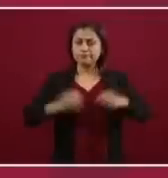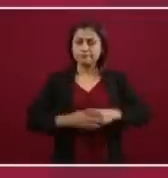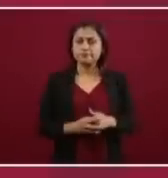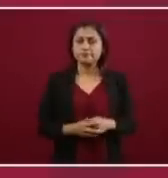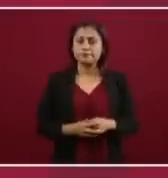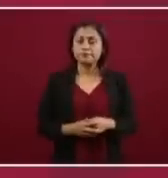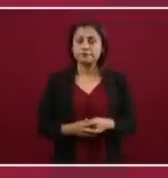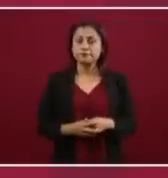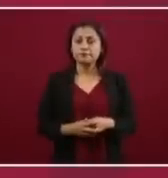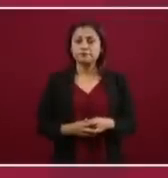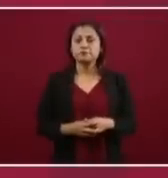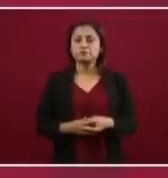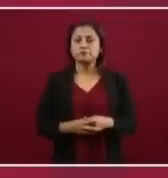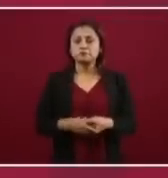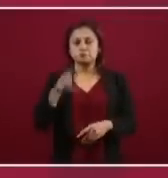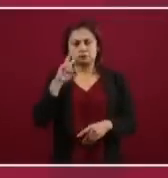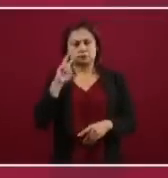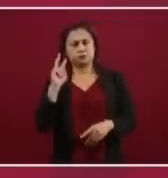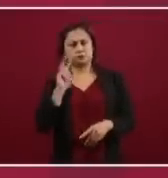y con ánimo.